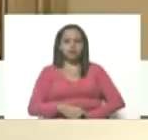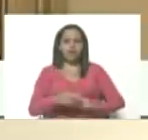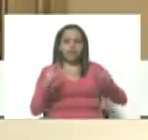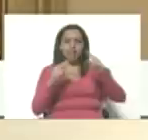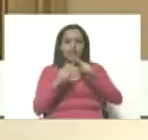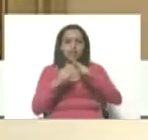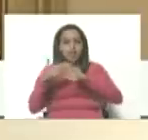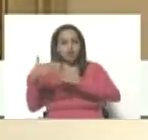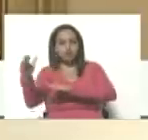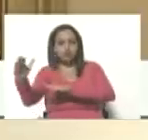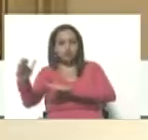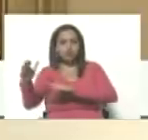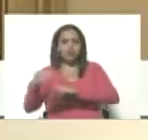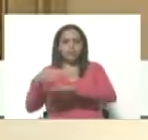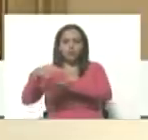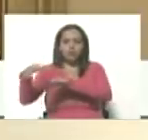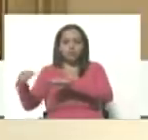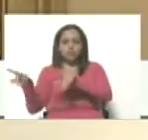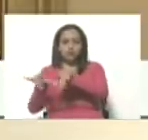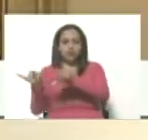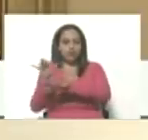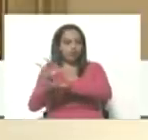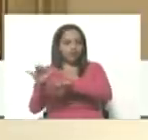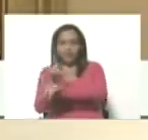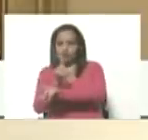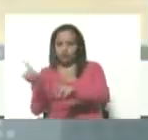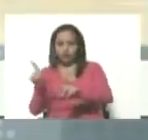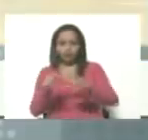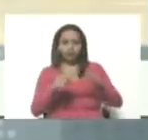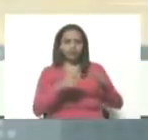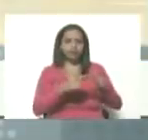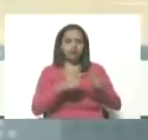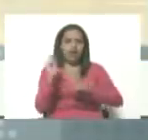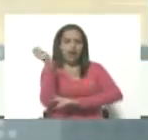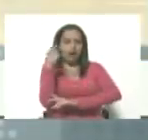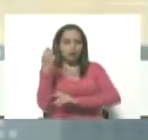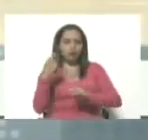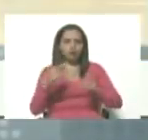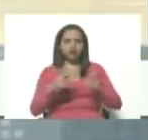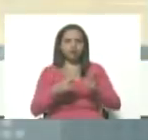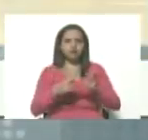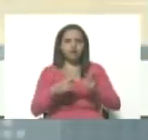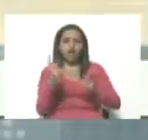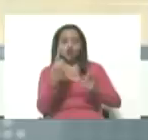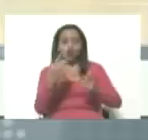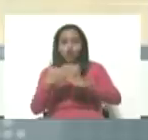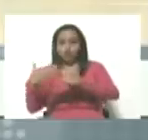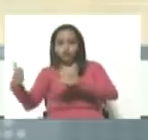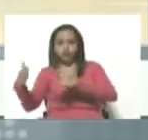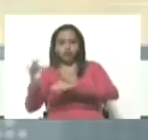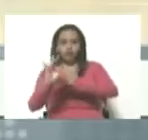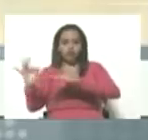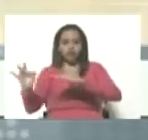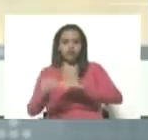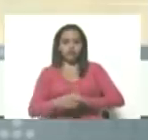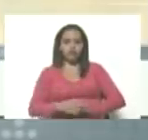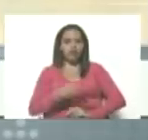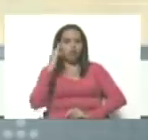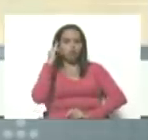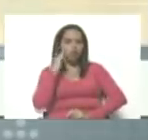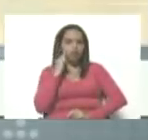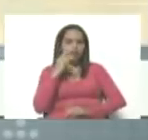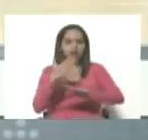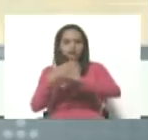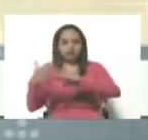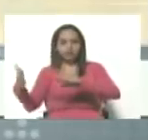Táchira, excepto los municipios fronterizos, Apure, excepto los fronterizos, Bolívar,